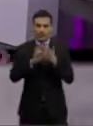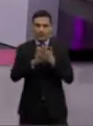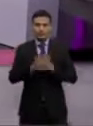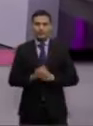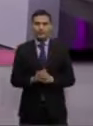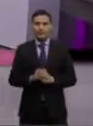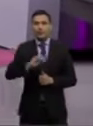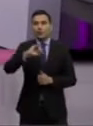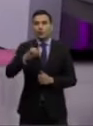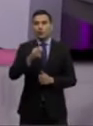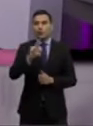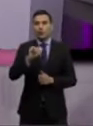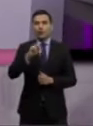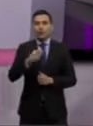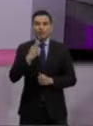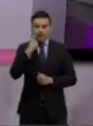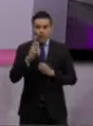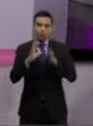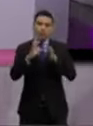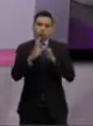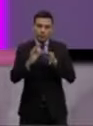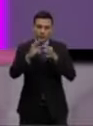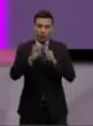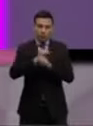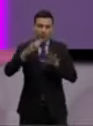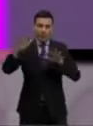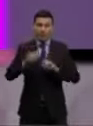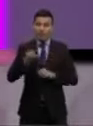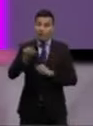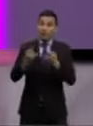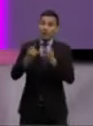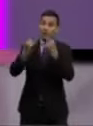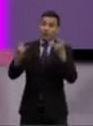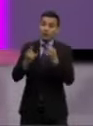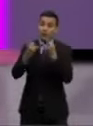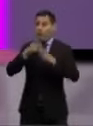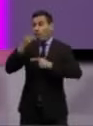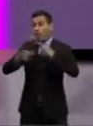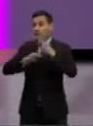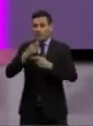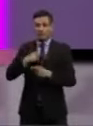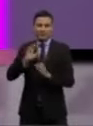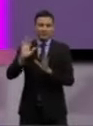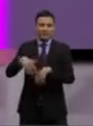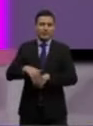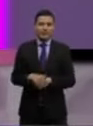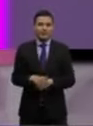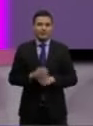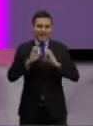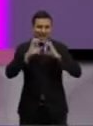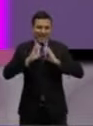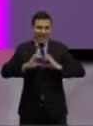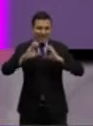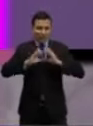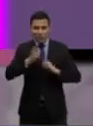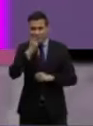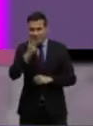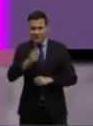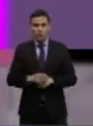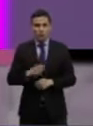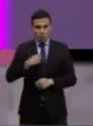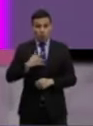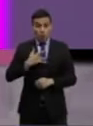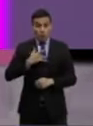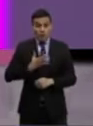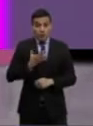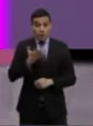sí. Yo sigo con los datos, no voy a caer en estos cuentos y, como dice la canción, no solo vengo a ofrecer mi corazón, también